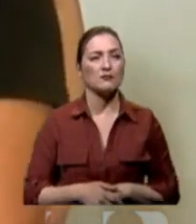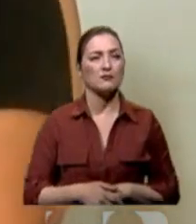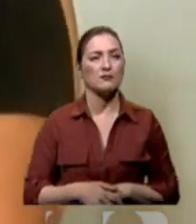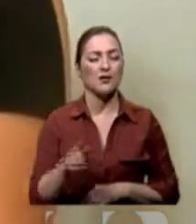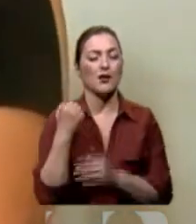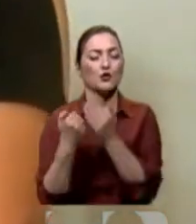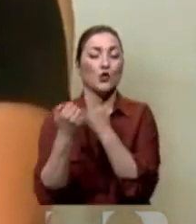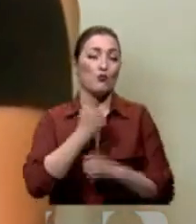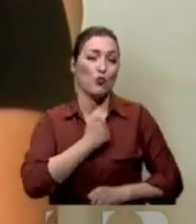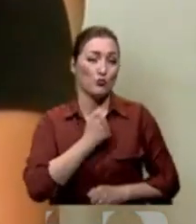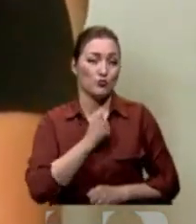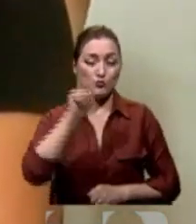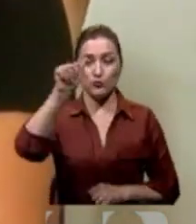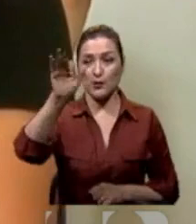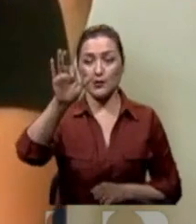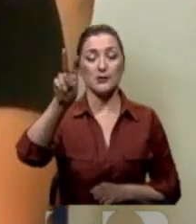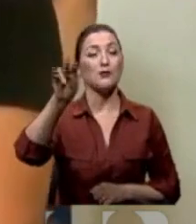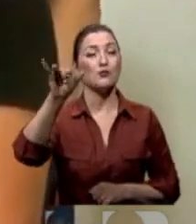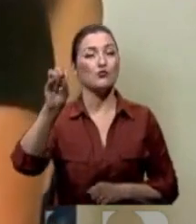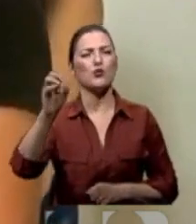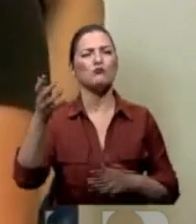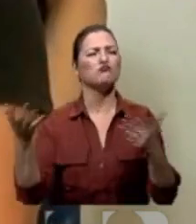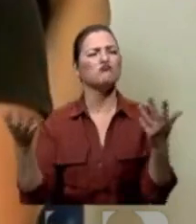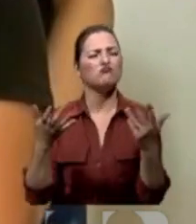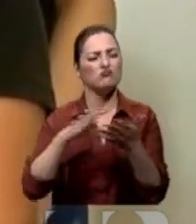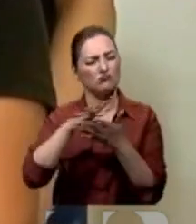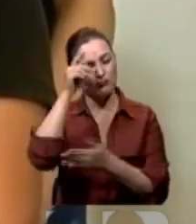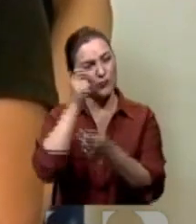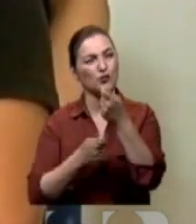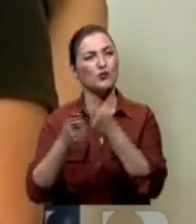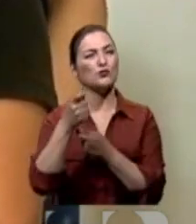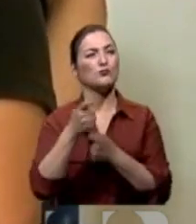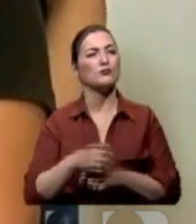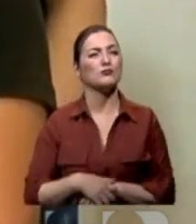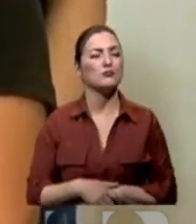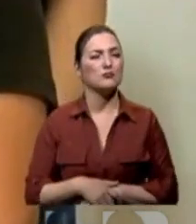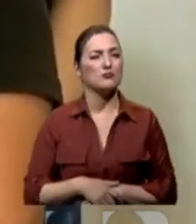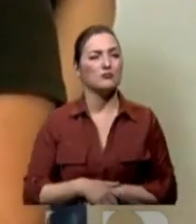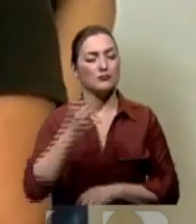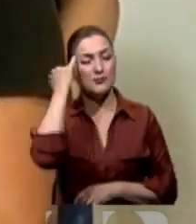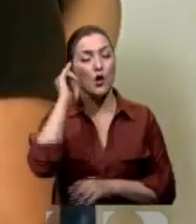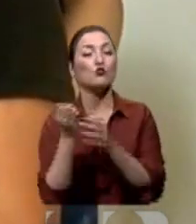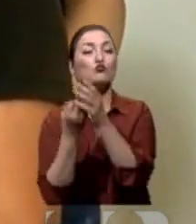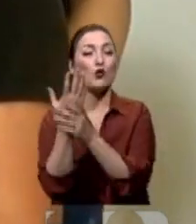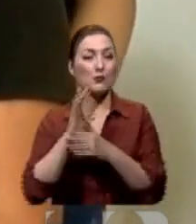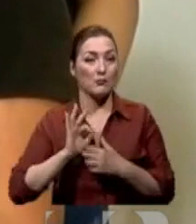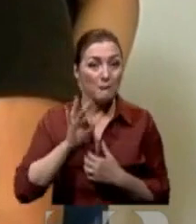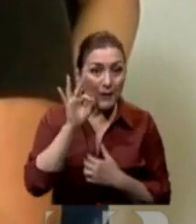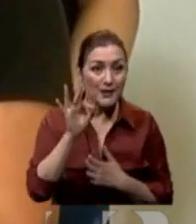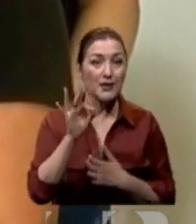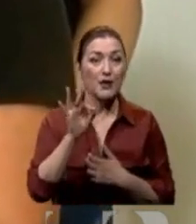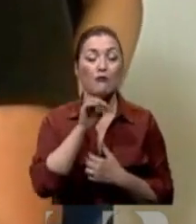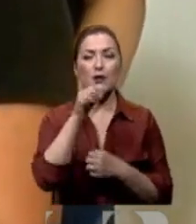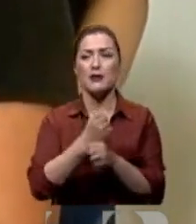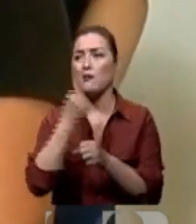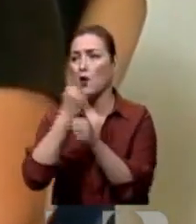de ustedes, porque Atavío y Manduca es uno de aquellos emprendimientos que, surgió a raíz de la pandemia y de la falta